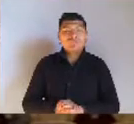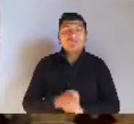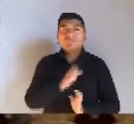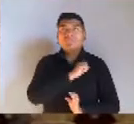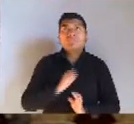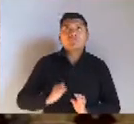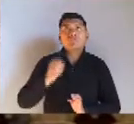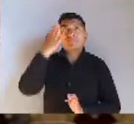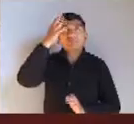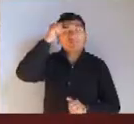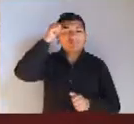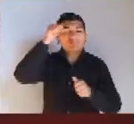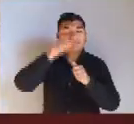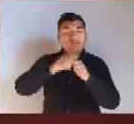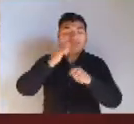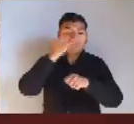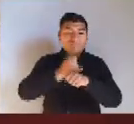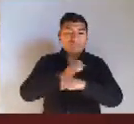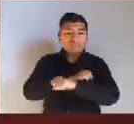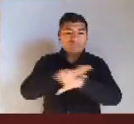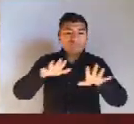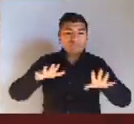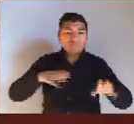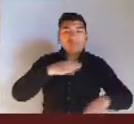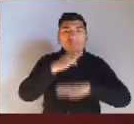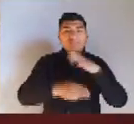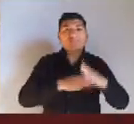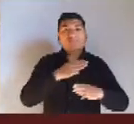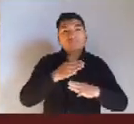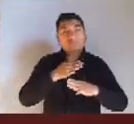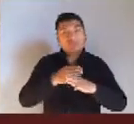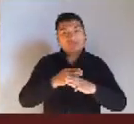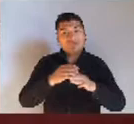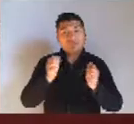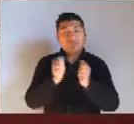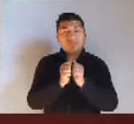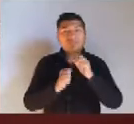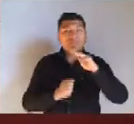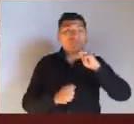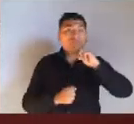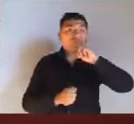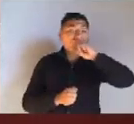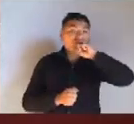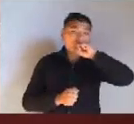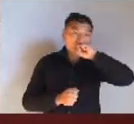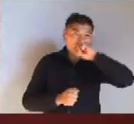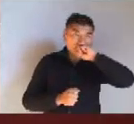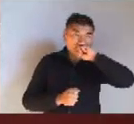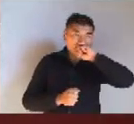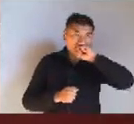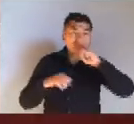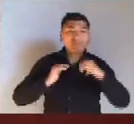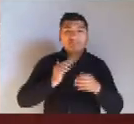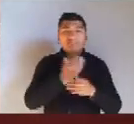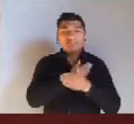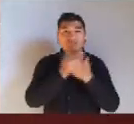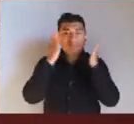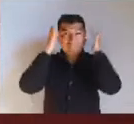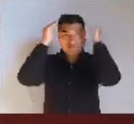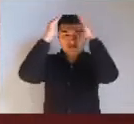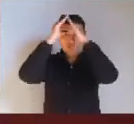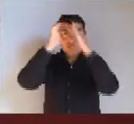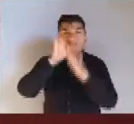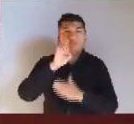Señor, acuérdate de tu iglesia extendida por toda la tierra y con el Papa Francisco, con nuestro arzobispo